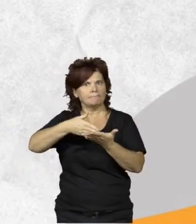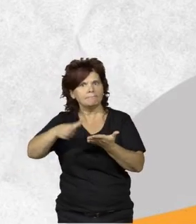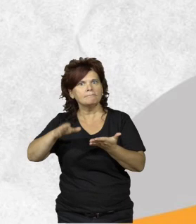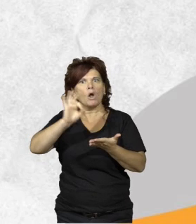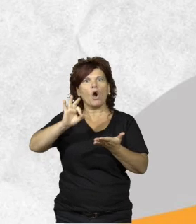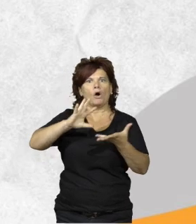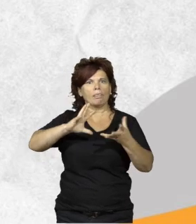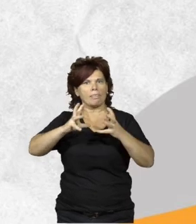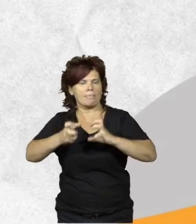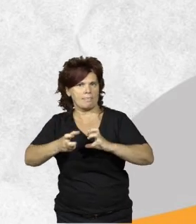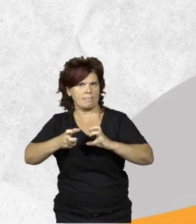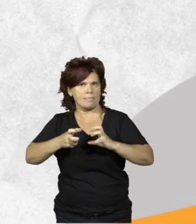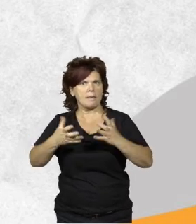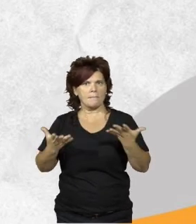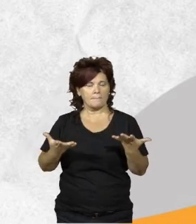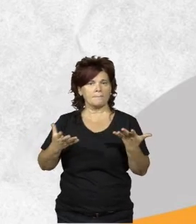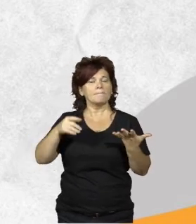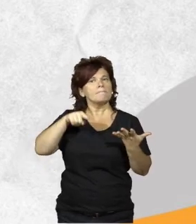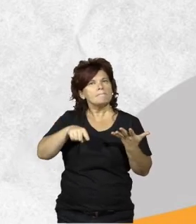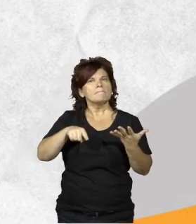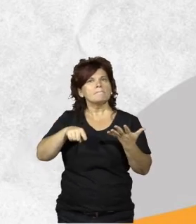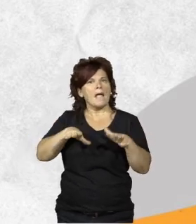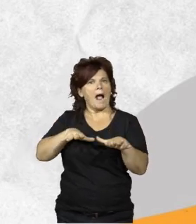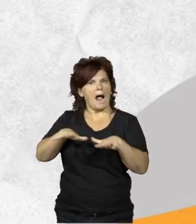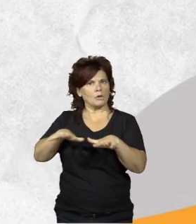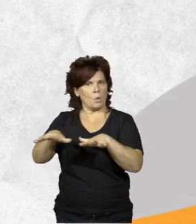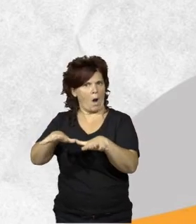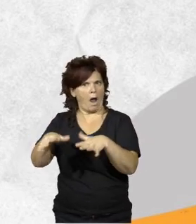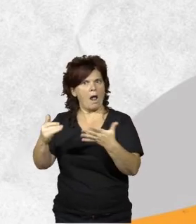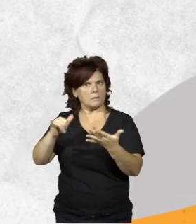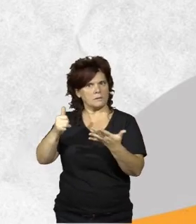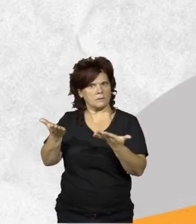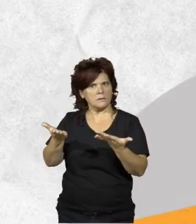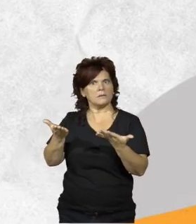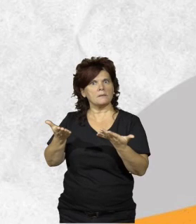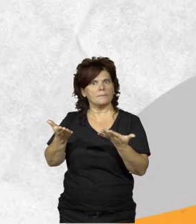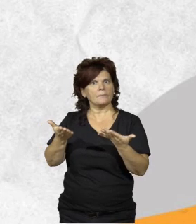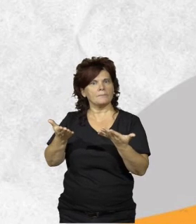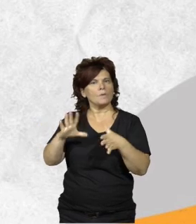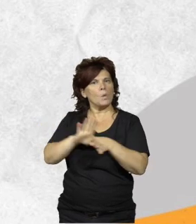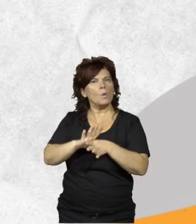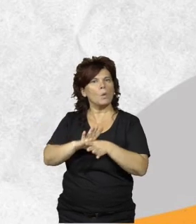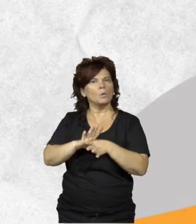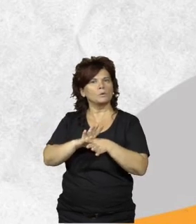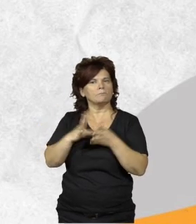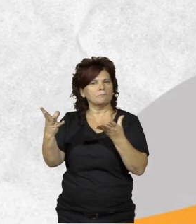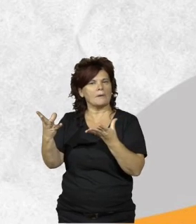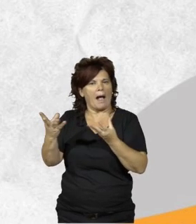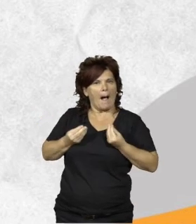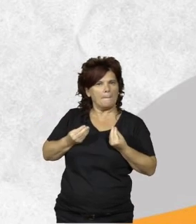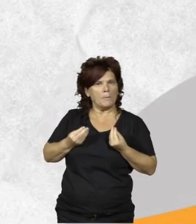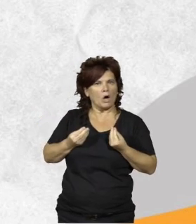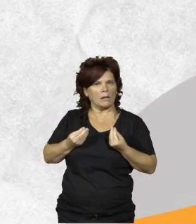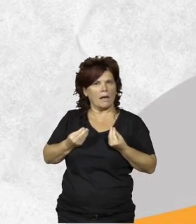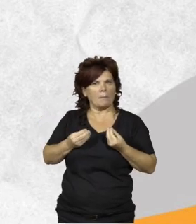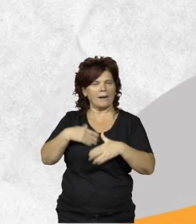daños sucesivos, es como que actúa y, bueno, y justamente nos da de apoyo y soporte para la función